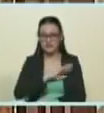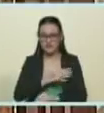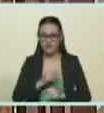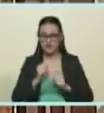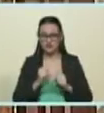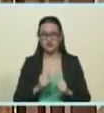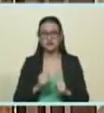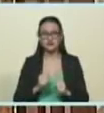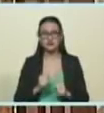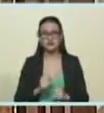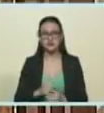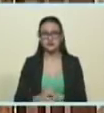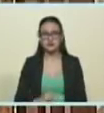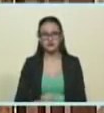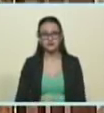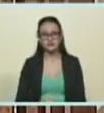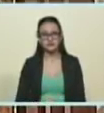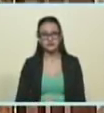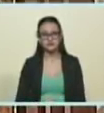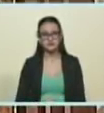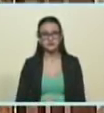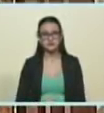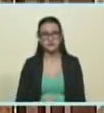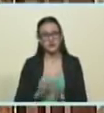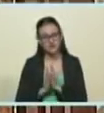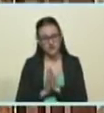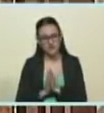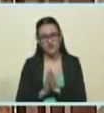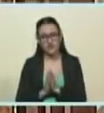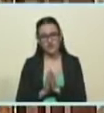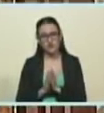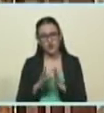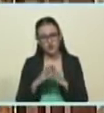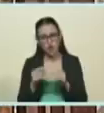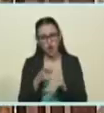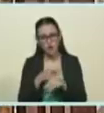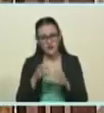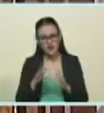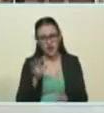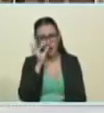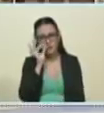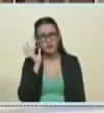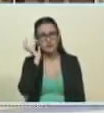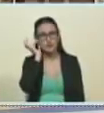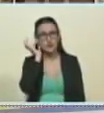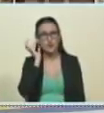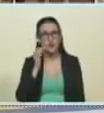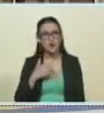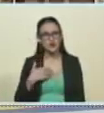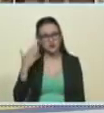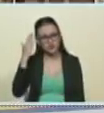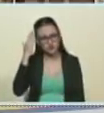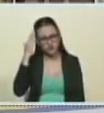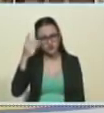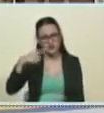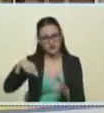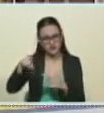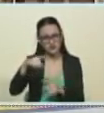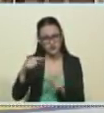fortalecerse más. Yo le pido a los gobernadores, gobernadoras, que sé que han estado